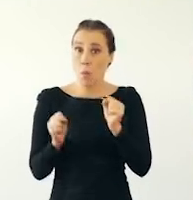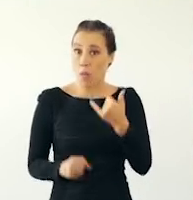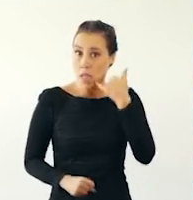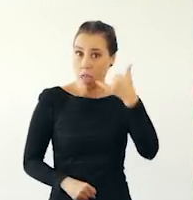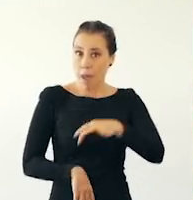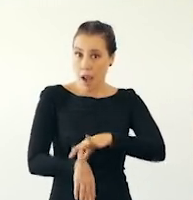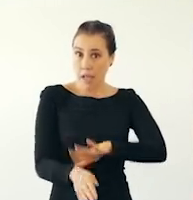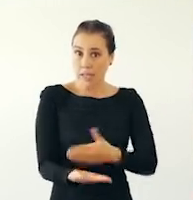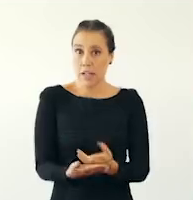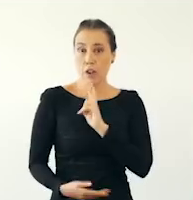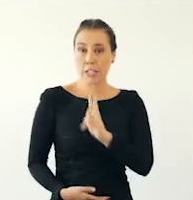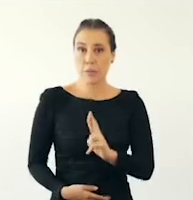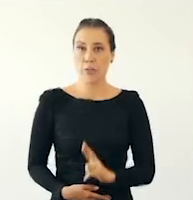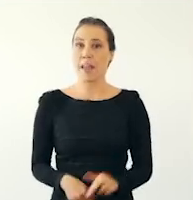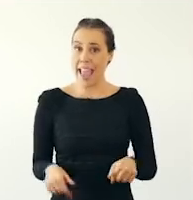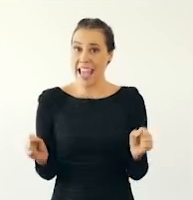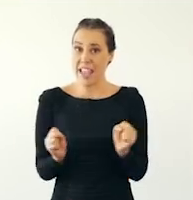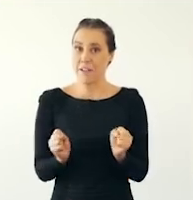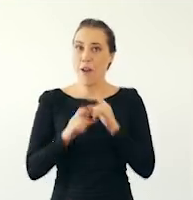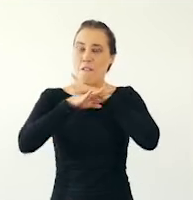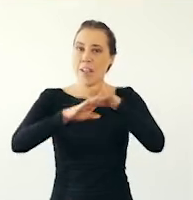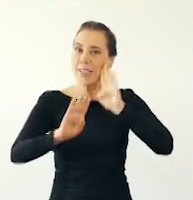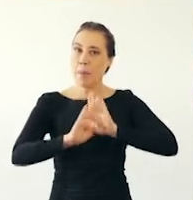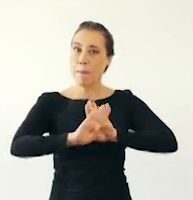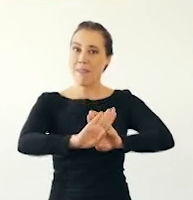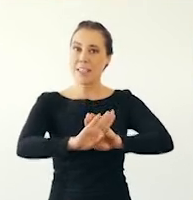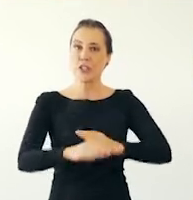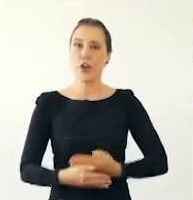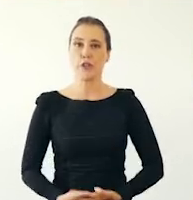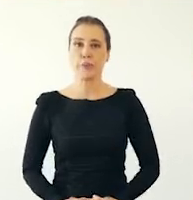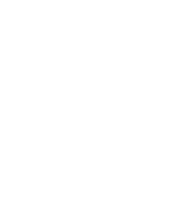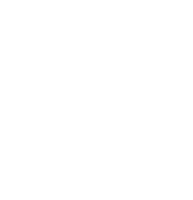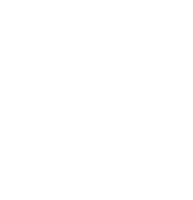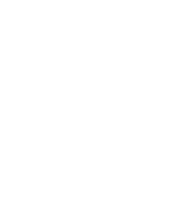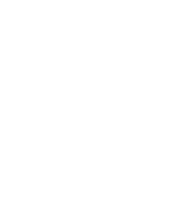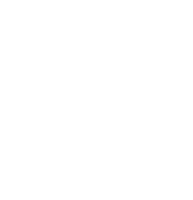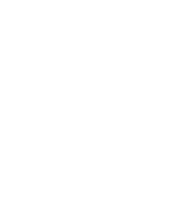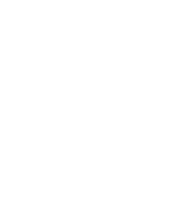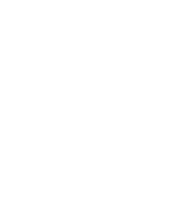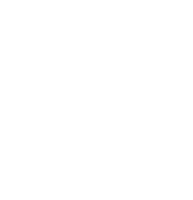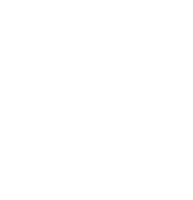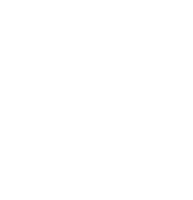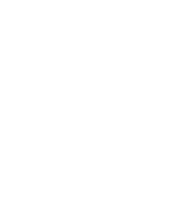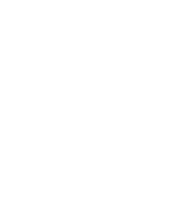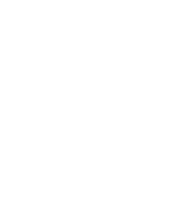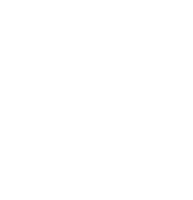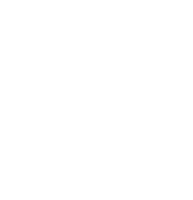estornudar. Y si tienen dudas, pueden llamar a Salud Responde. Este invierno, viralicemos la prevención. Ministerio de Salud, Gobierno de Chile.